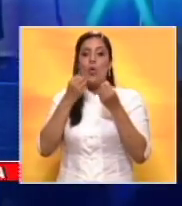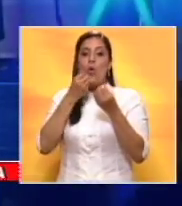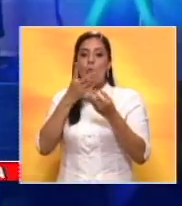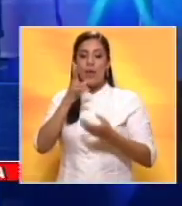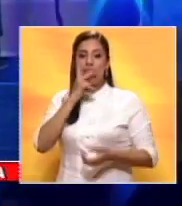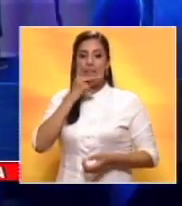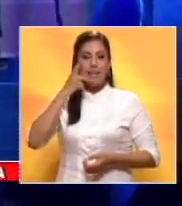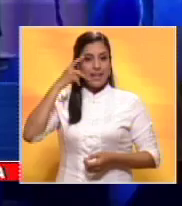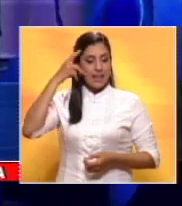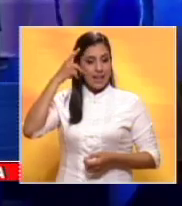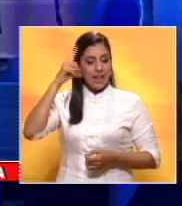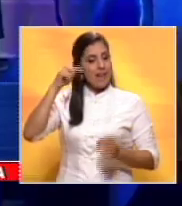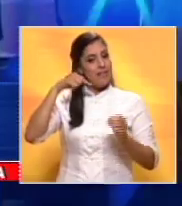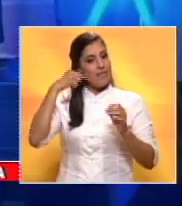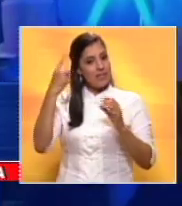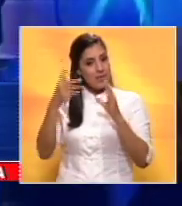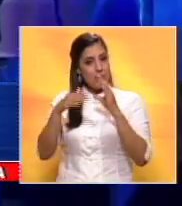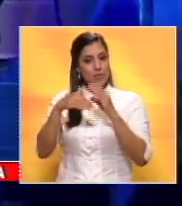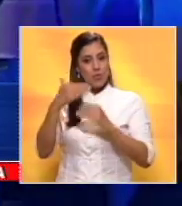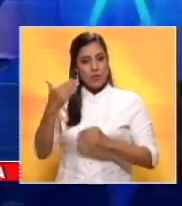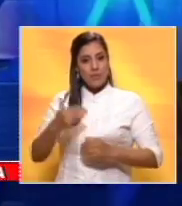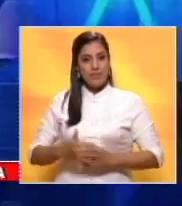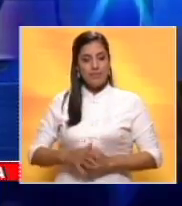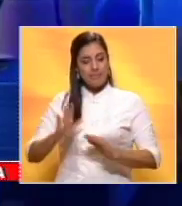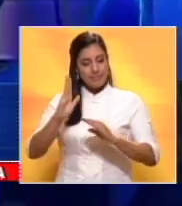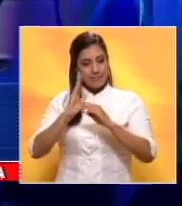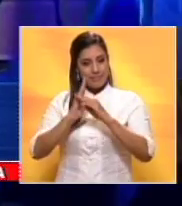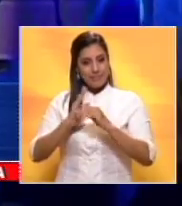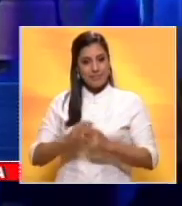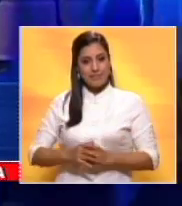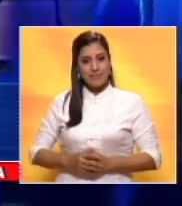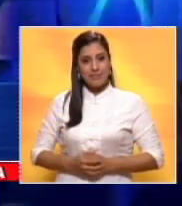con Carielis Cuadros en Estrenos y Estrellas. Ya veremos.